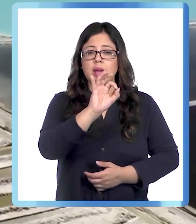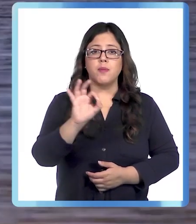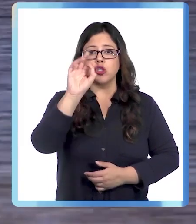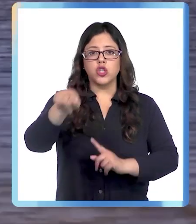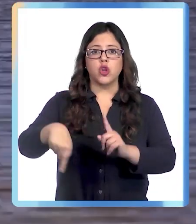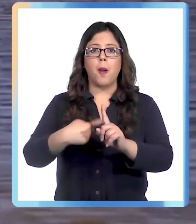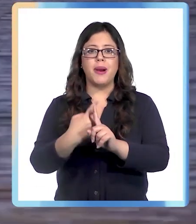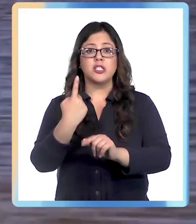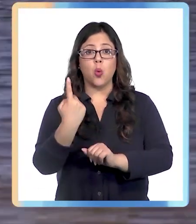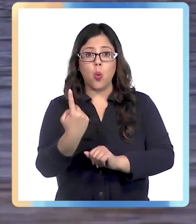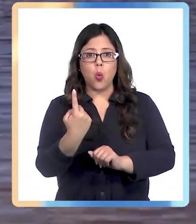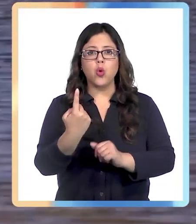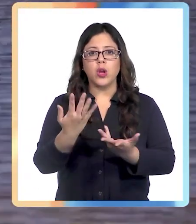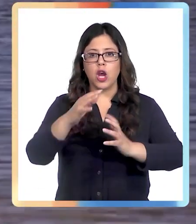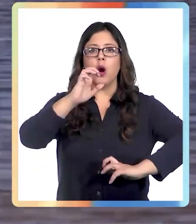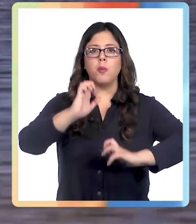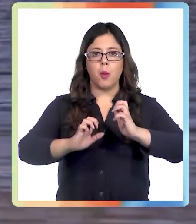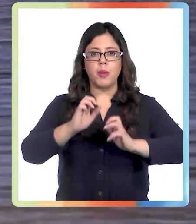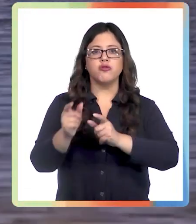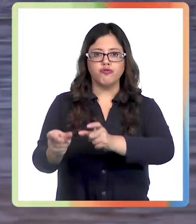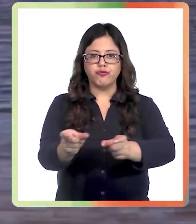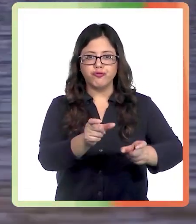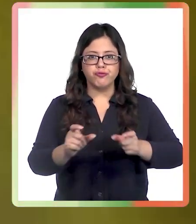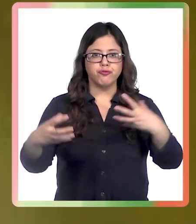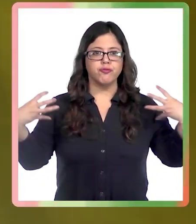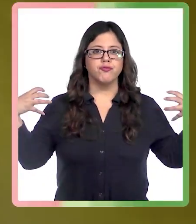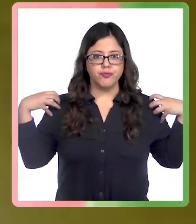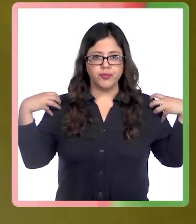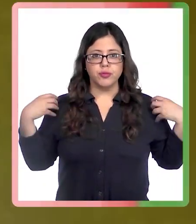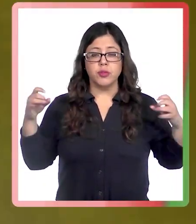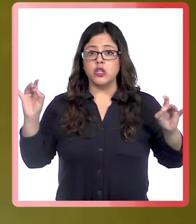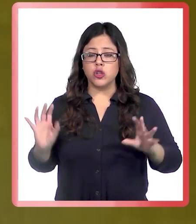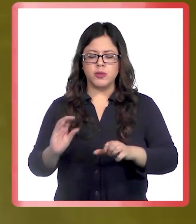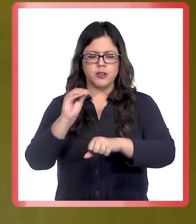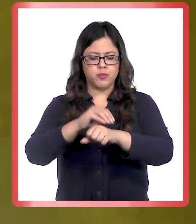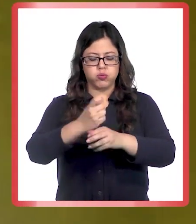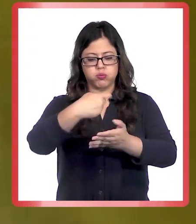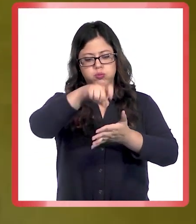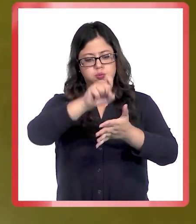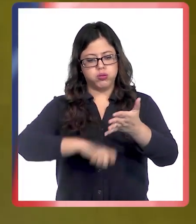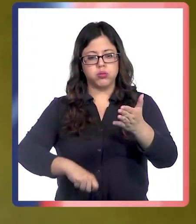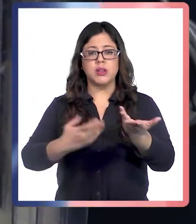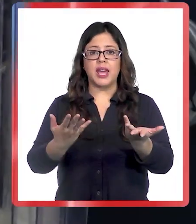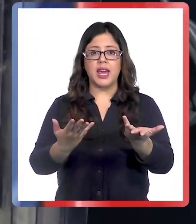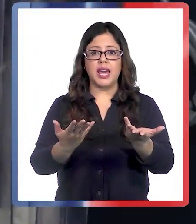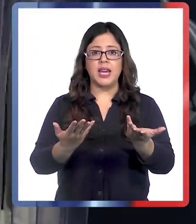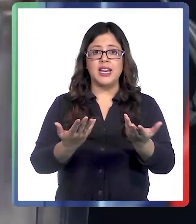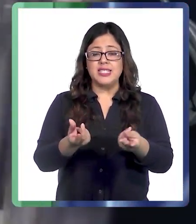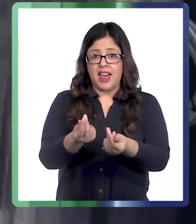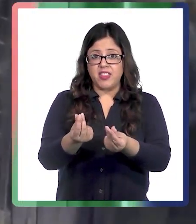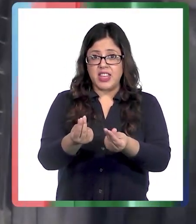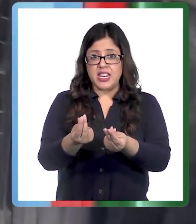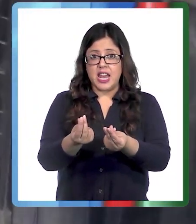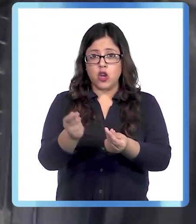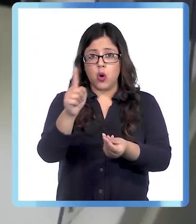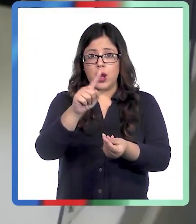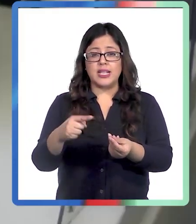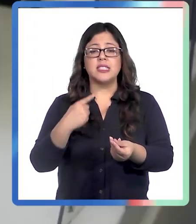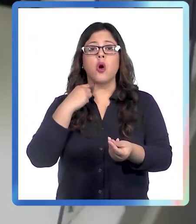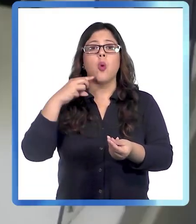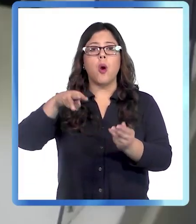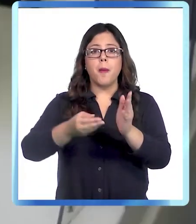para actuar como empresa controladora. El solo anuncio de esta firma hizo que las acciones de SQM aumentaran su valor en más